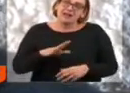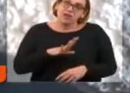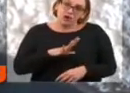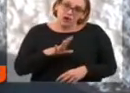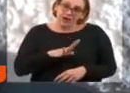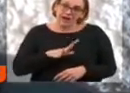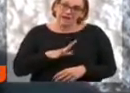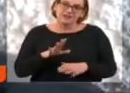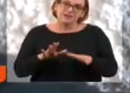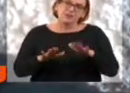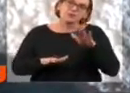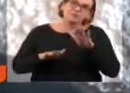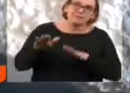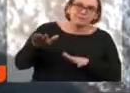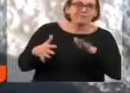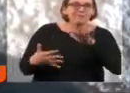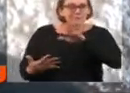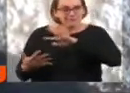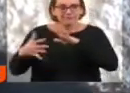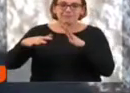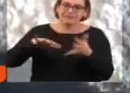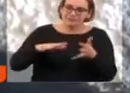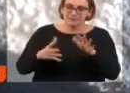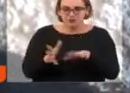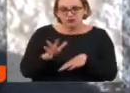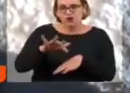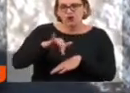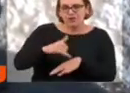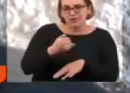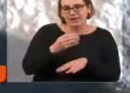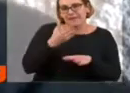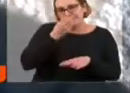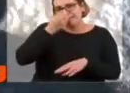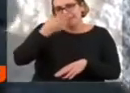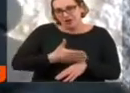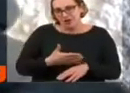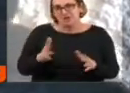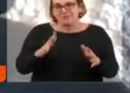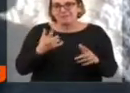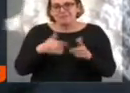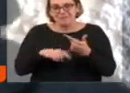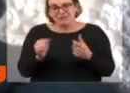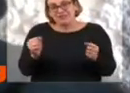ido cada día a veces mejorando ese temor.